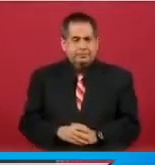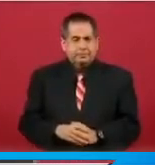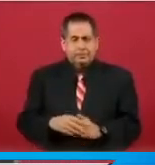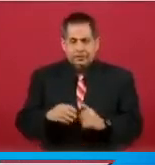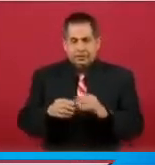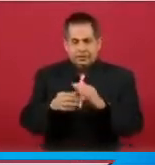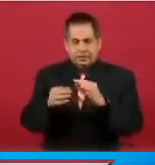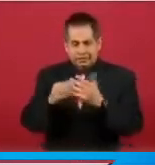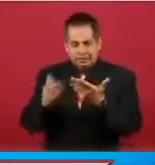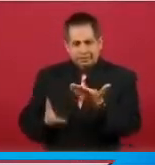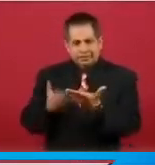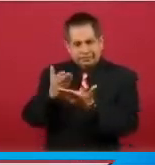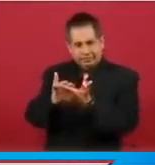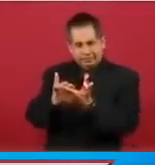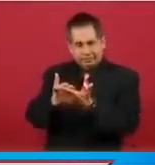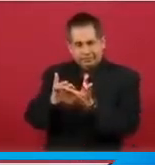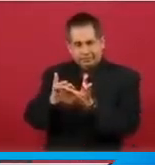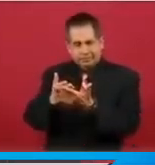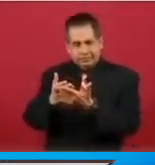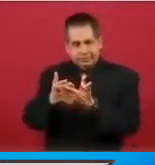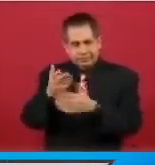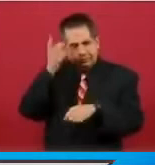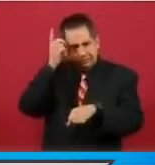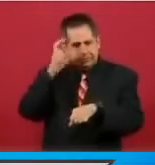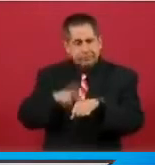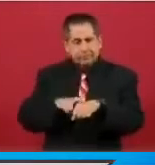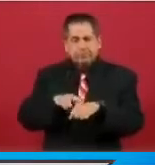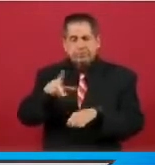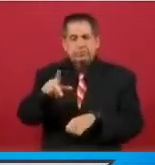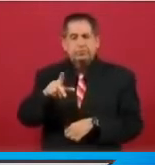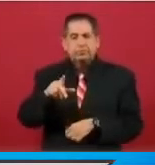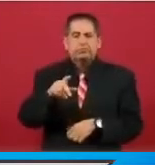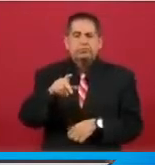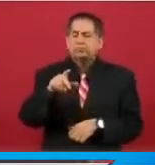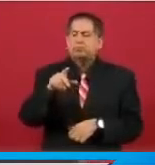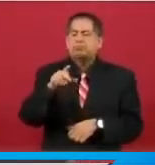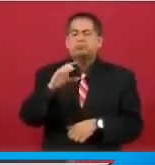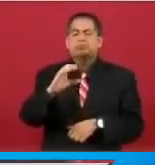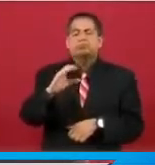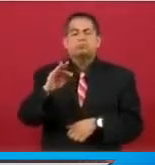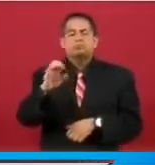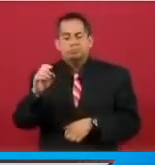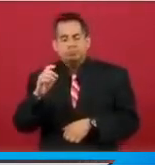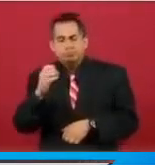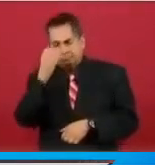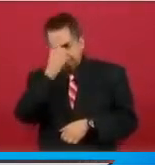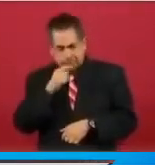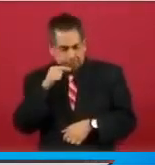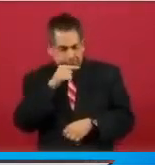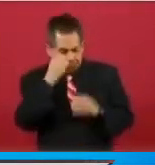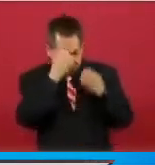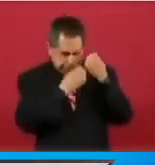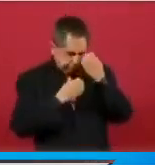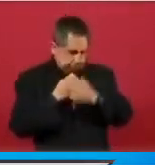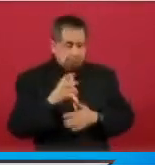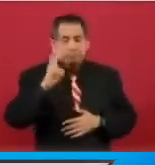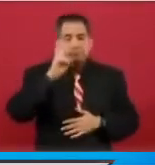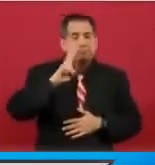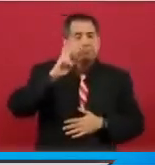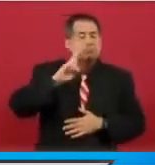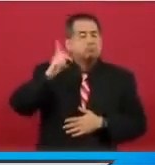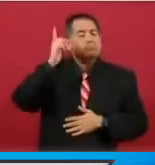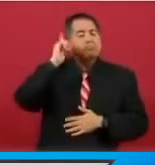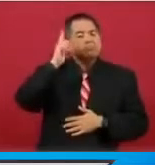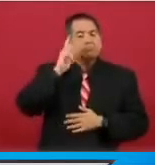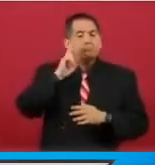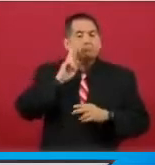decreto de extinción de luz y fuerza del centro. De igual forma, no será necesario cambiar las leyes de Pemex, ya que se están cumpliendo los tiempos, y